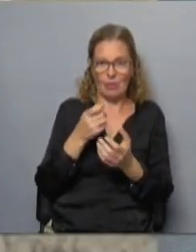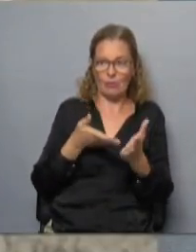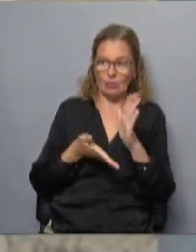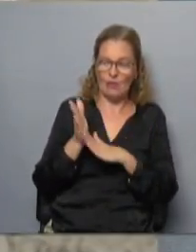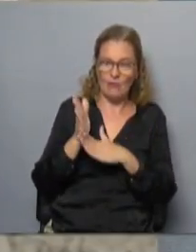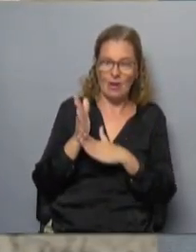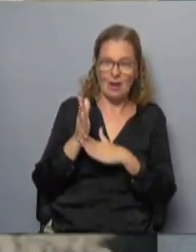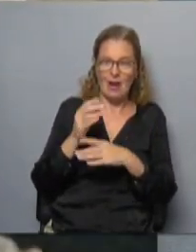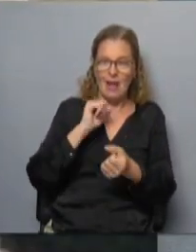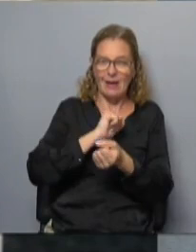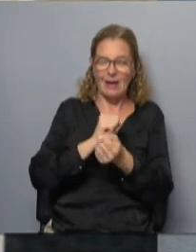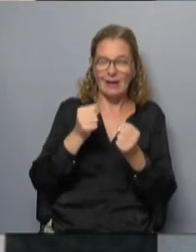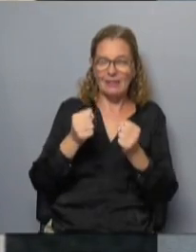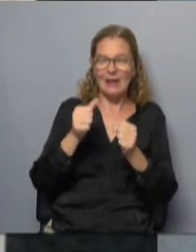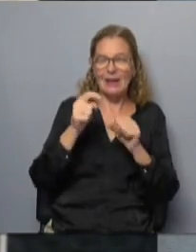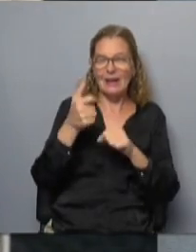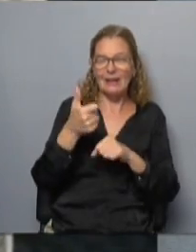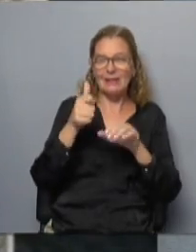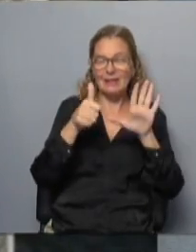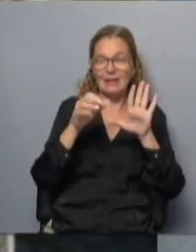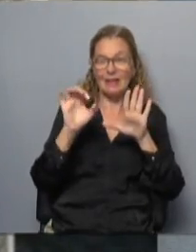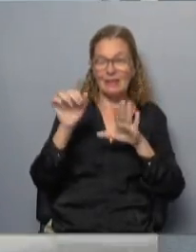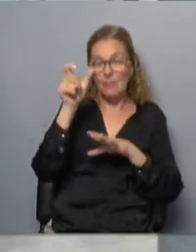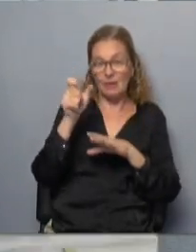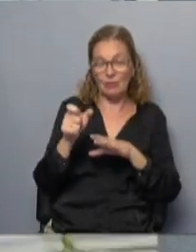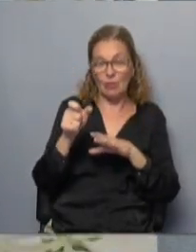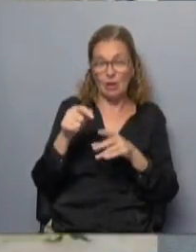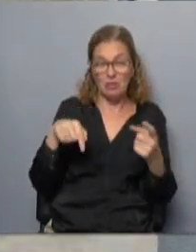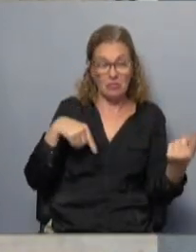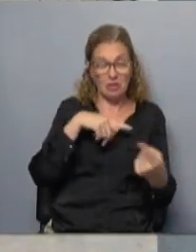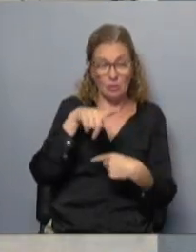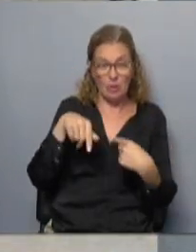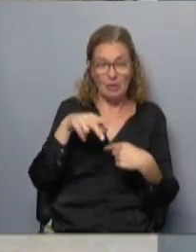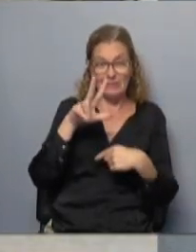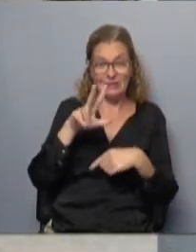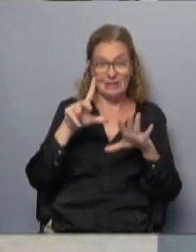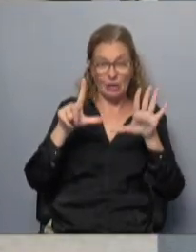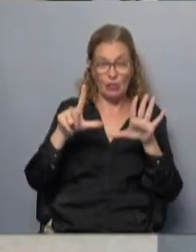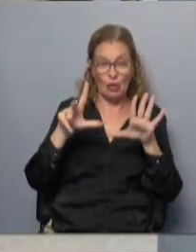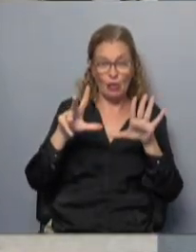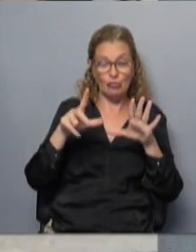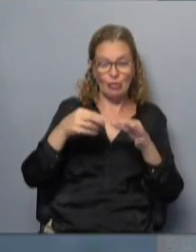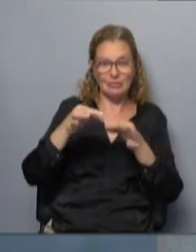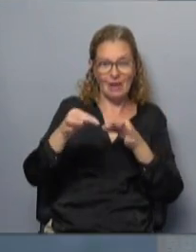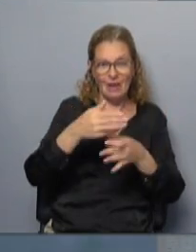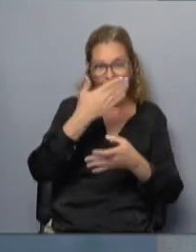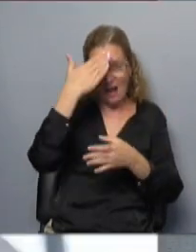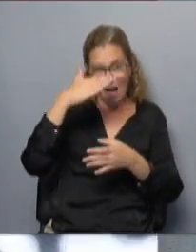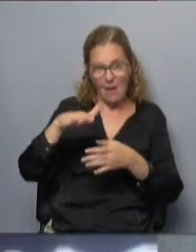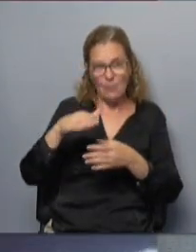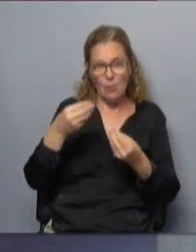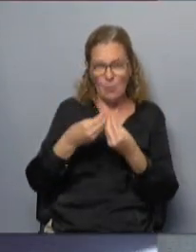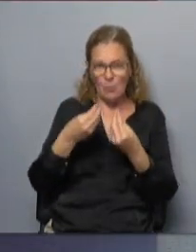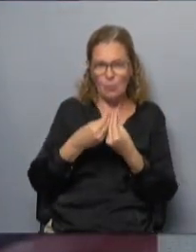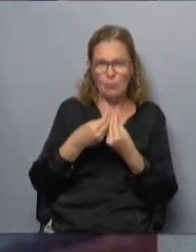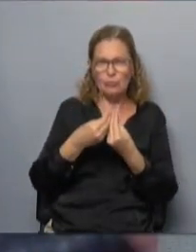en la cárcel había casi 600 personas privadas de libertad que circulaban por las 38 hectáreas del centro la mayoría de los funcionarios son